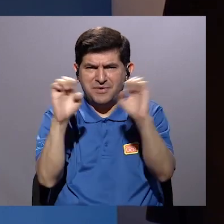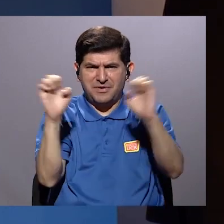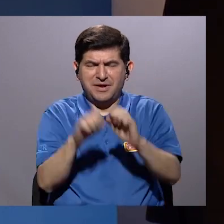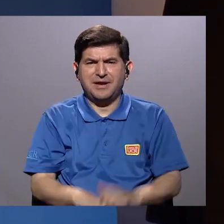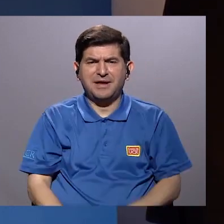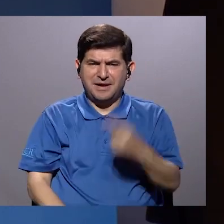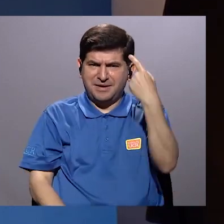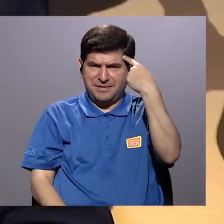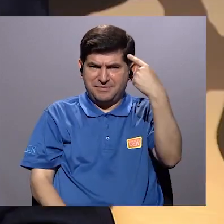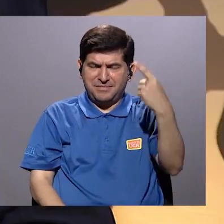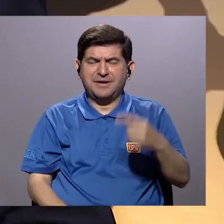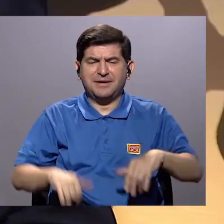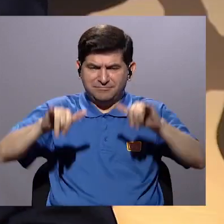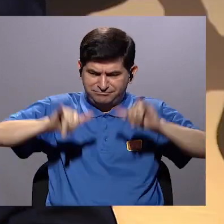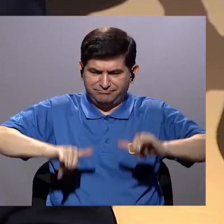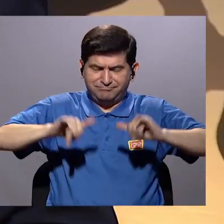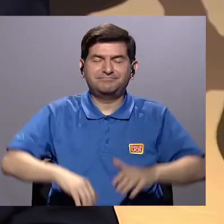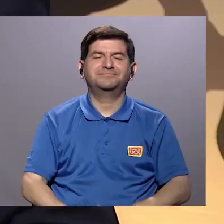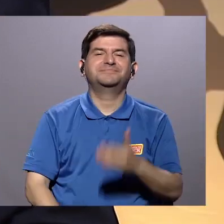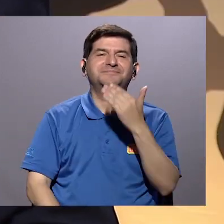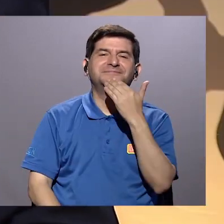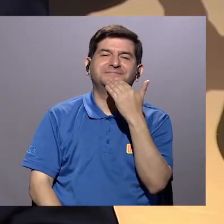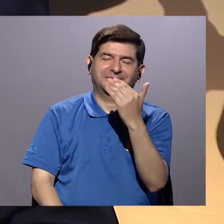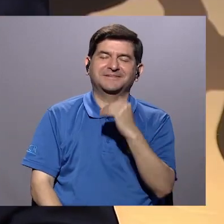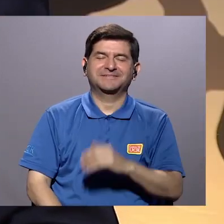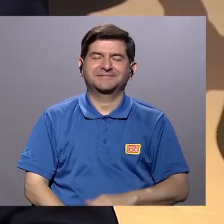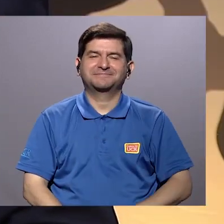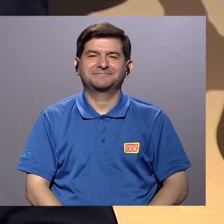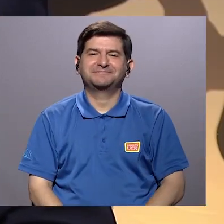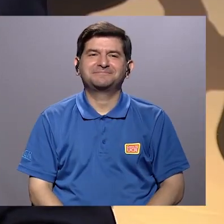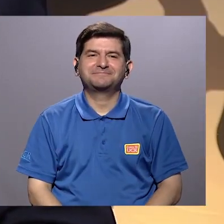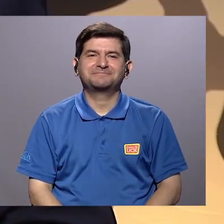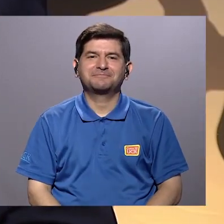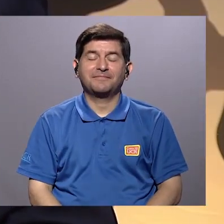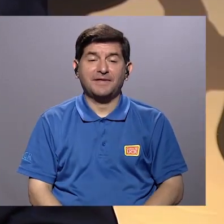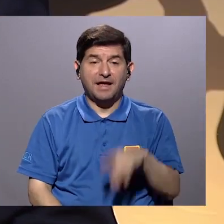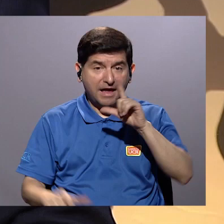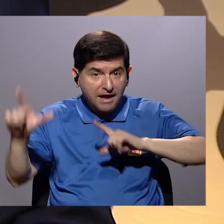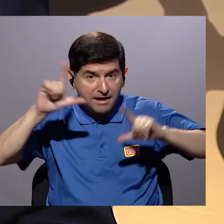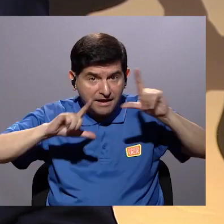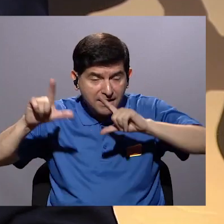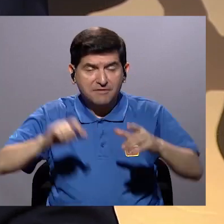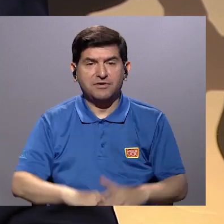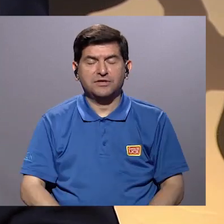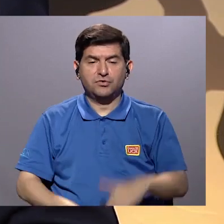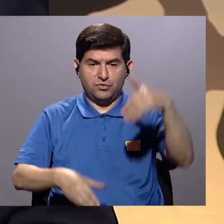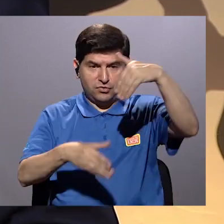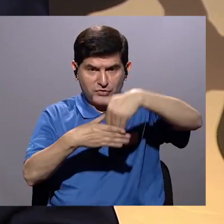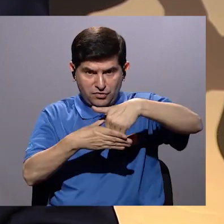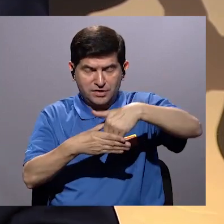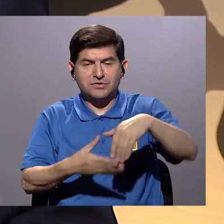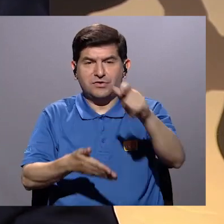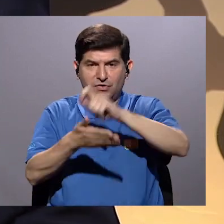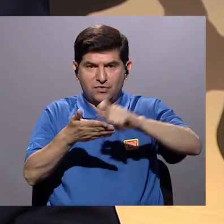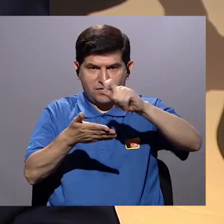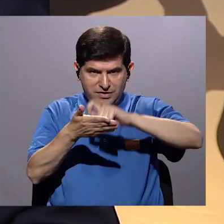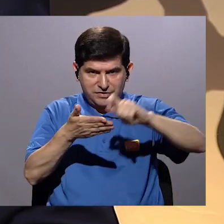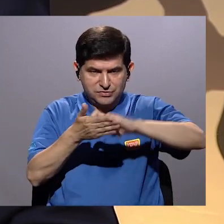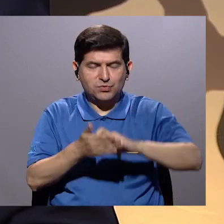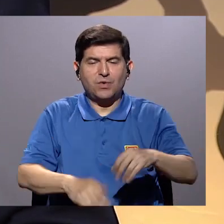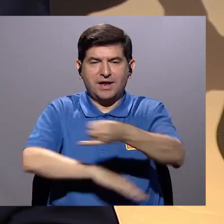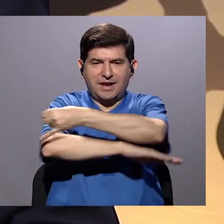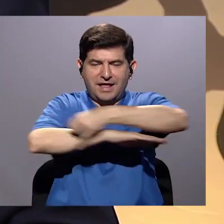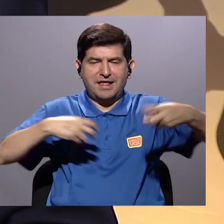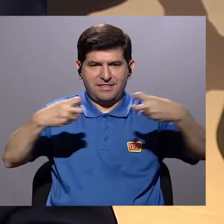la sustentabilidad? Sí, muchas gracias. En este laboratorio, que pertenece a la Escuela de Ingeniería Eléctrica de la Universidad de Costa